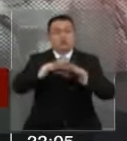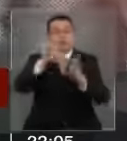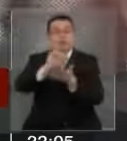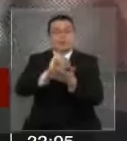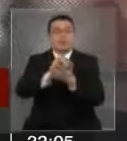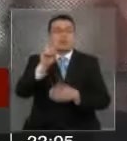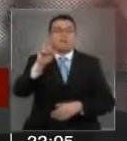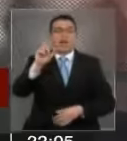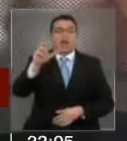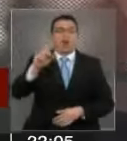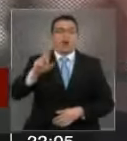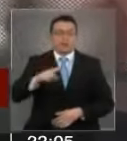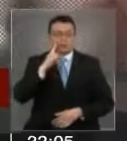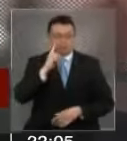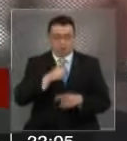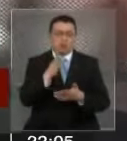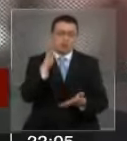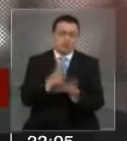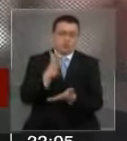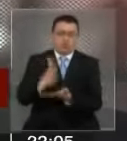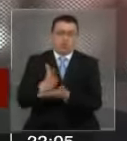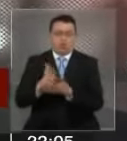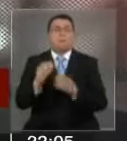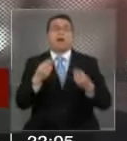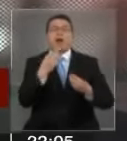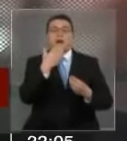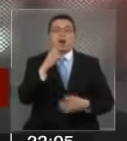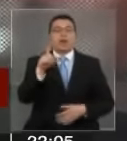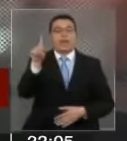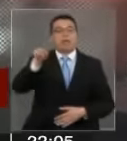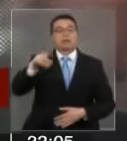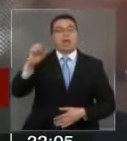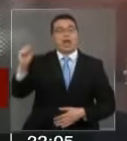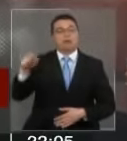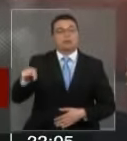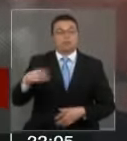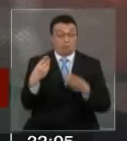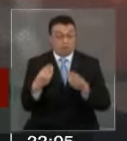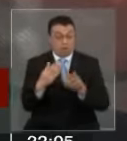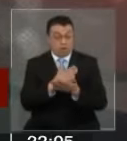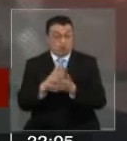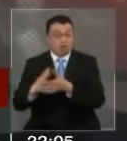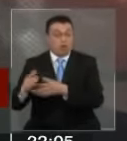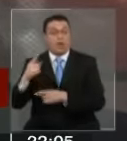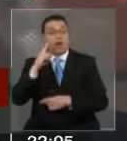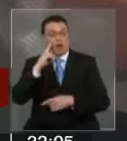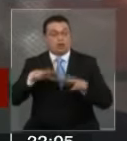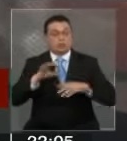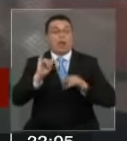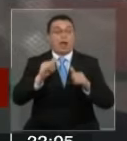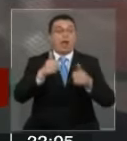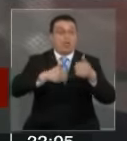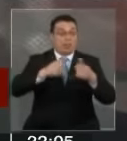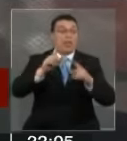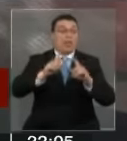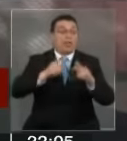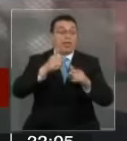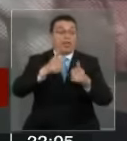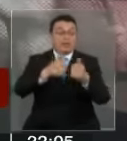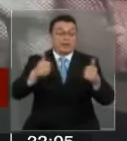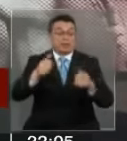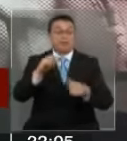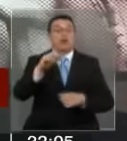Valores y Seguros para hacer que las cosas funcionaran correctamente. Han pasado cosas buenas en estos años, también han pasado dirigentes como Sergio Jadue,